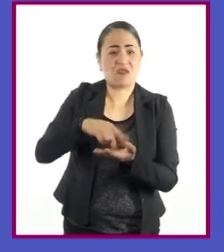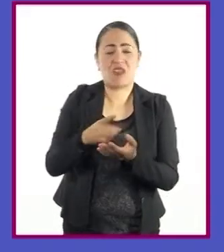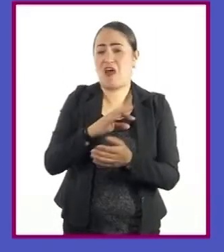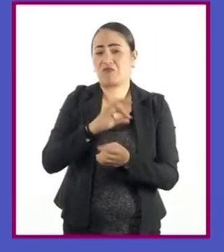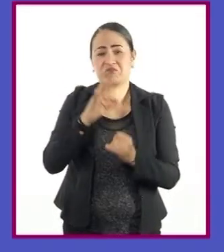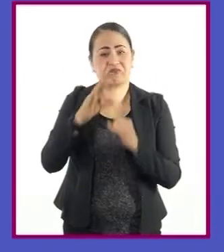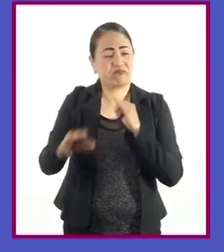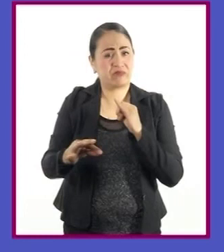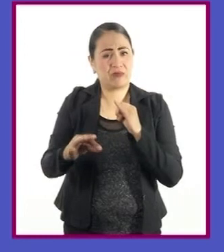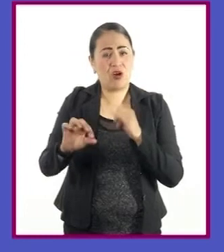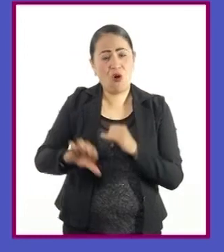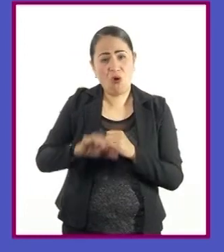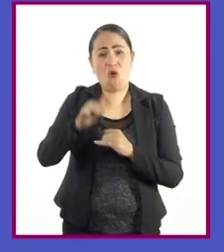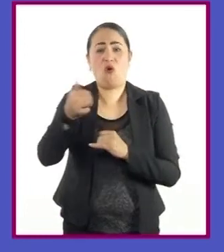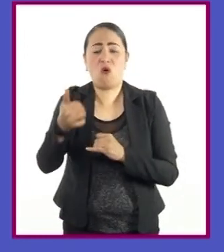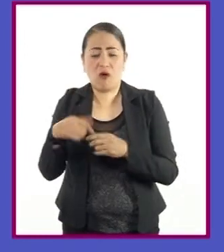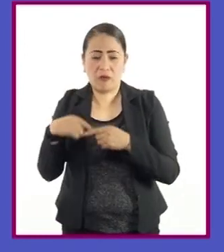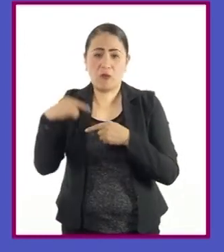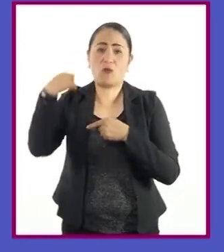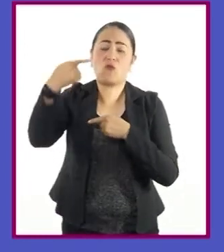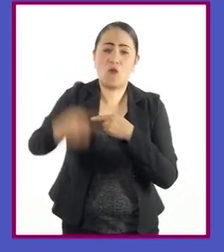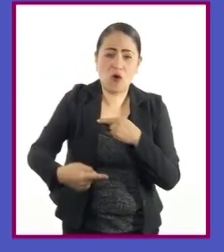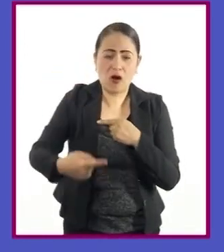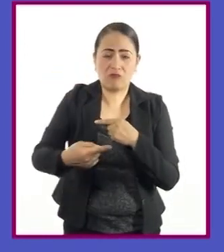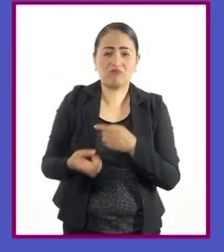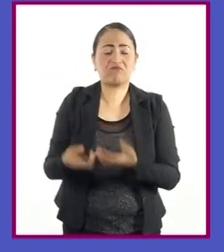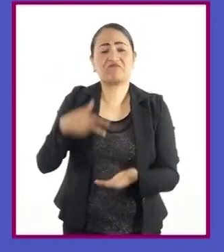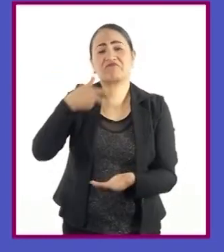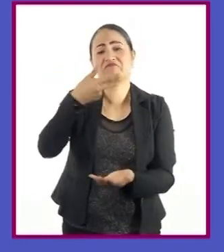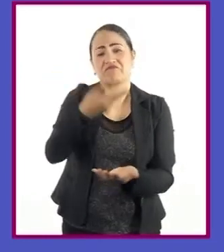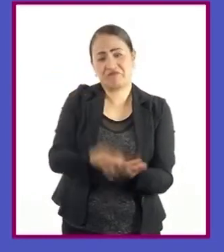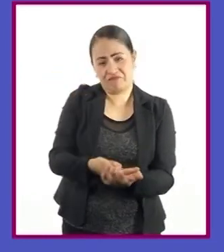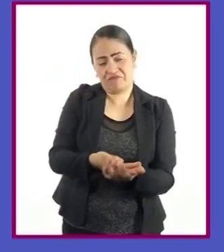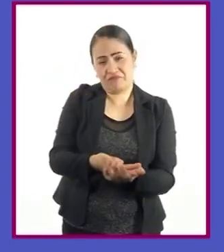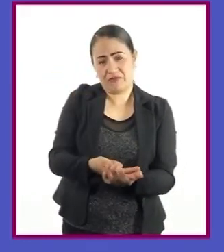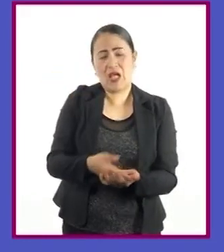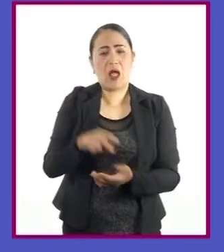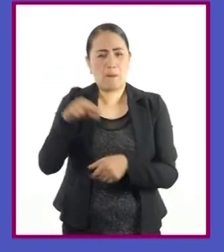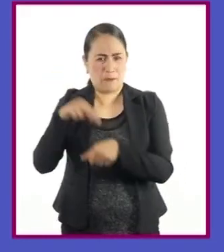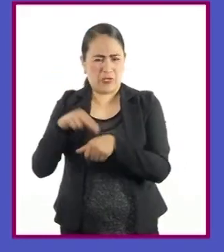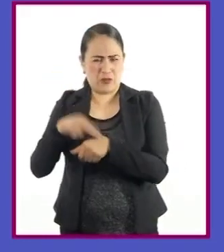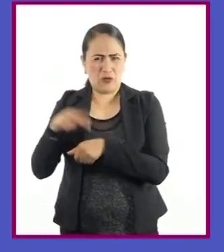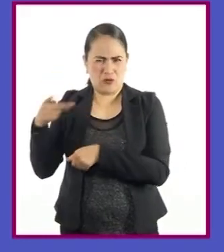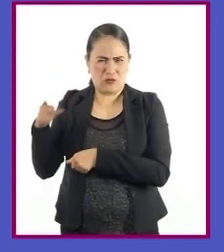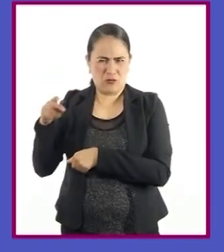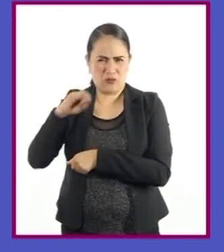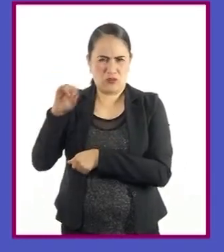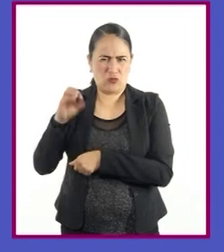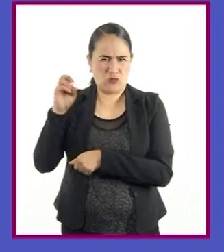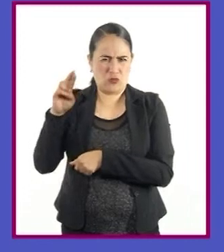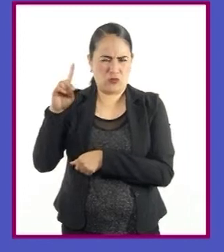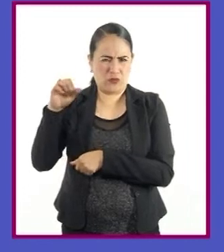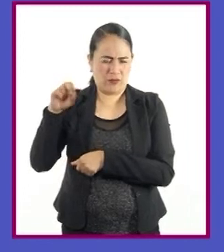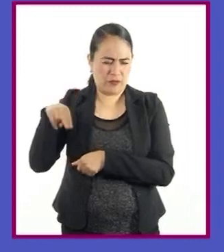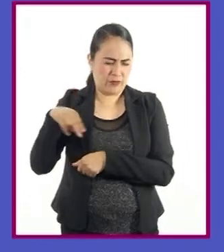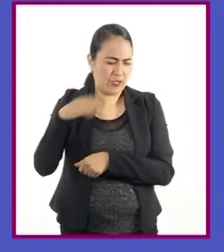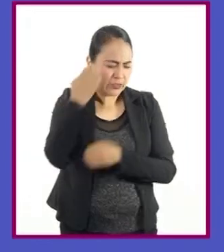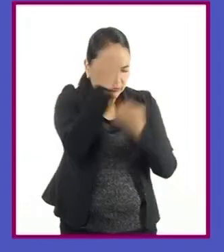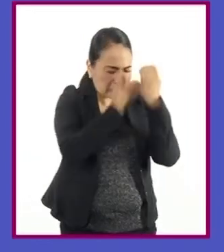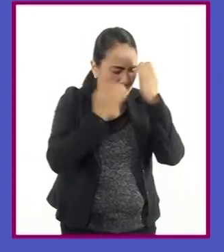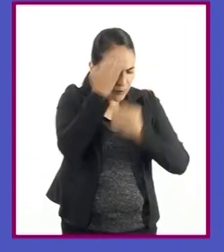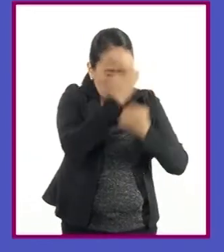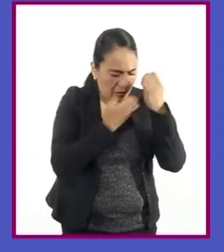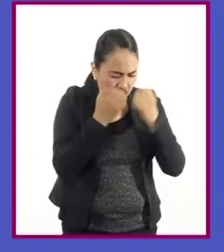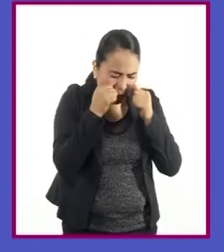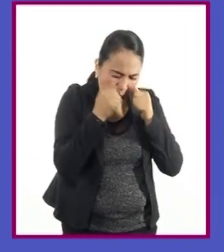siguiente, amaneció desvanecida. El médico de Jordán la examinó con suma atención, ordenándole calma y